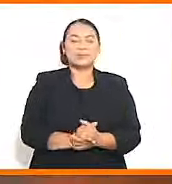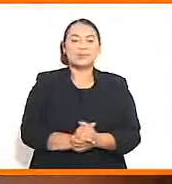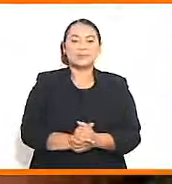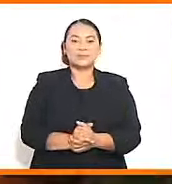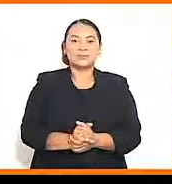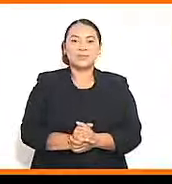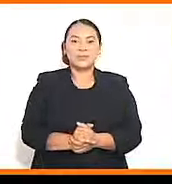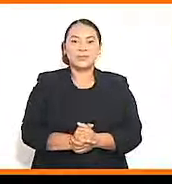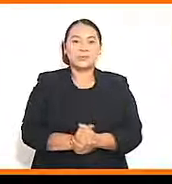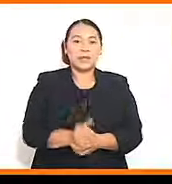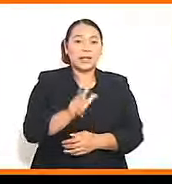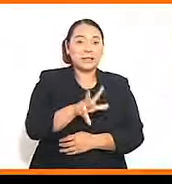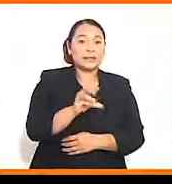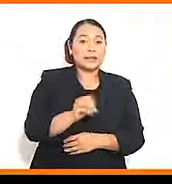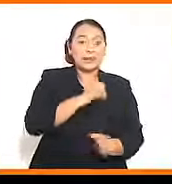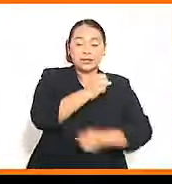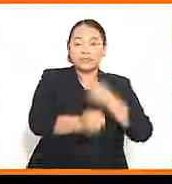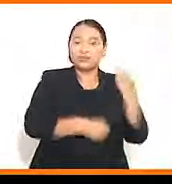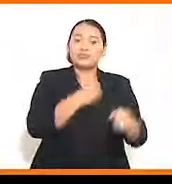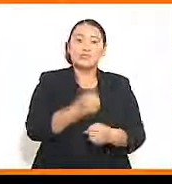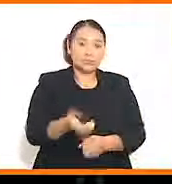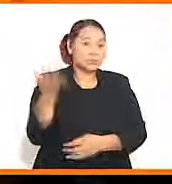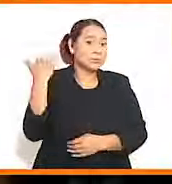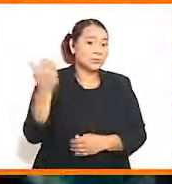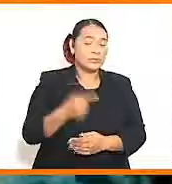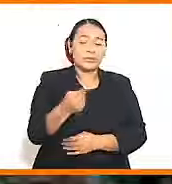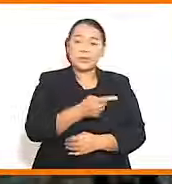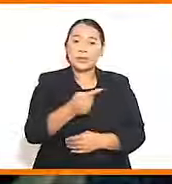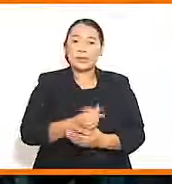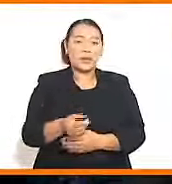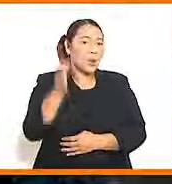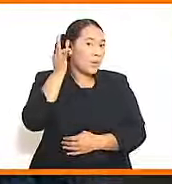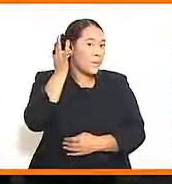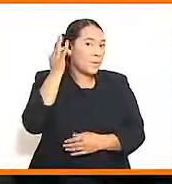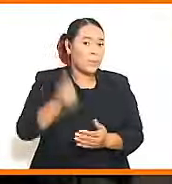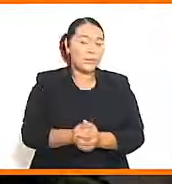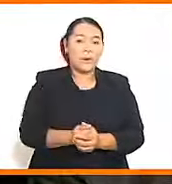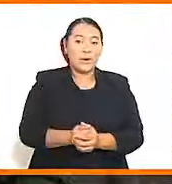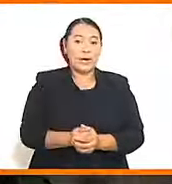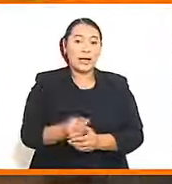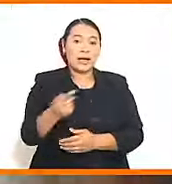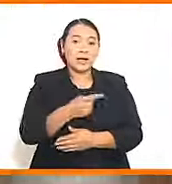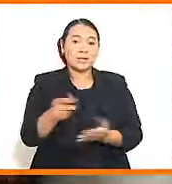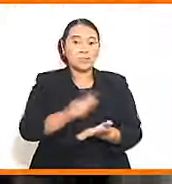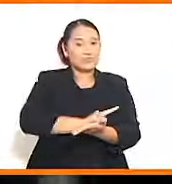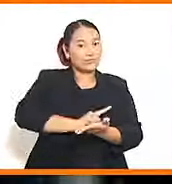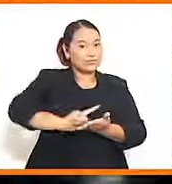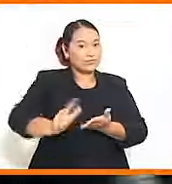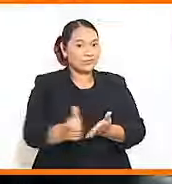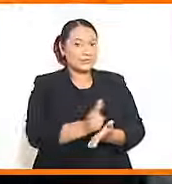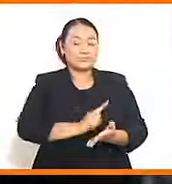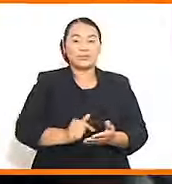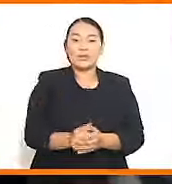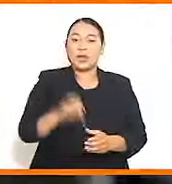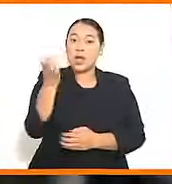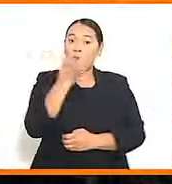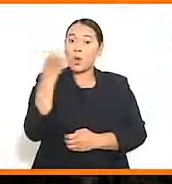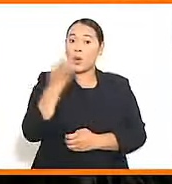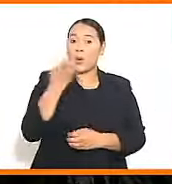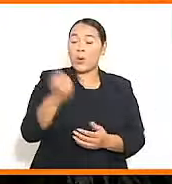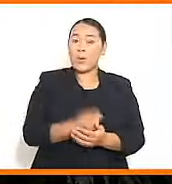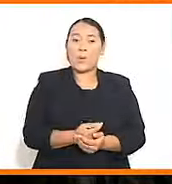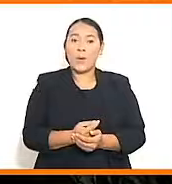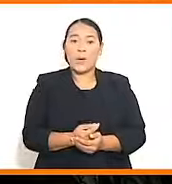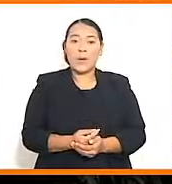Durante más de 30 años, doña María Marta mantuvo limpia y en orden la escuela Francisco Morazán, ganándose el cariño y respeto de